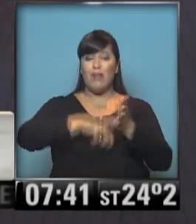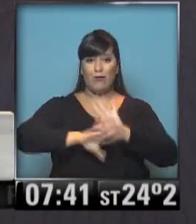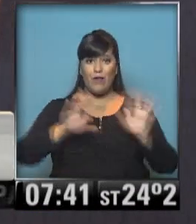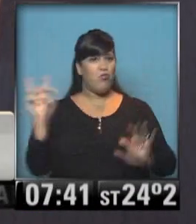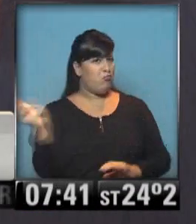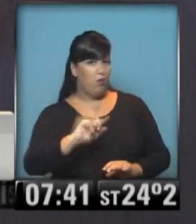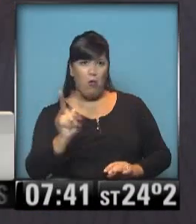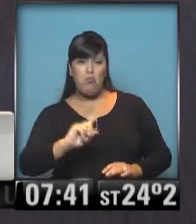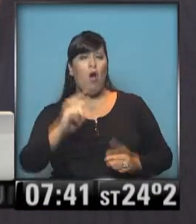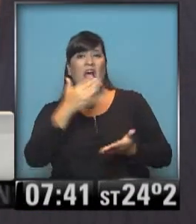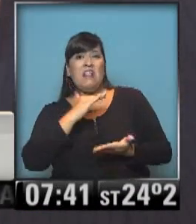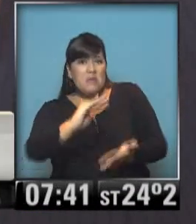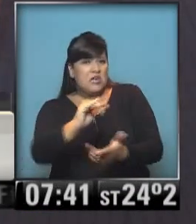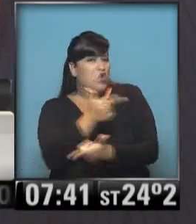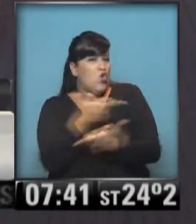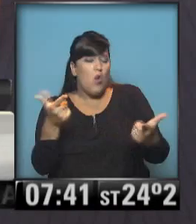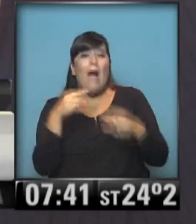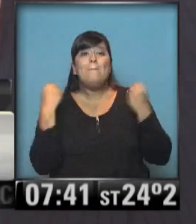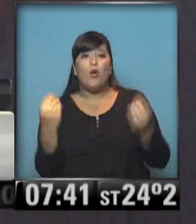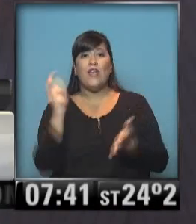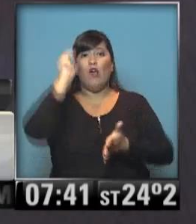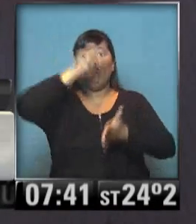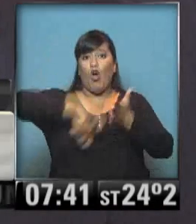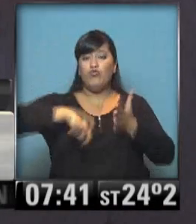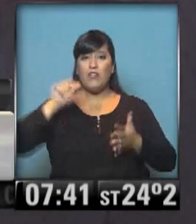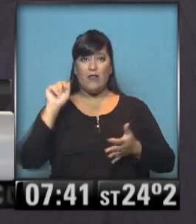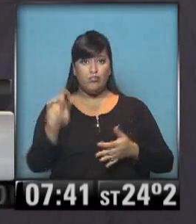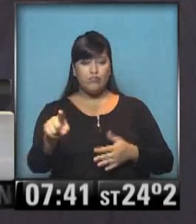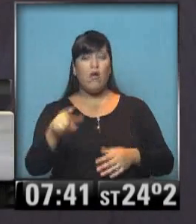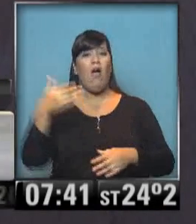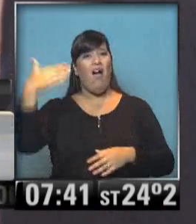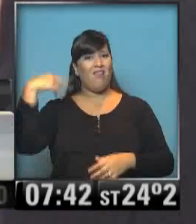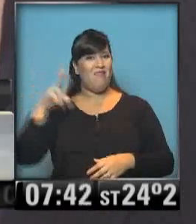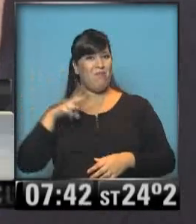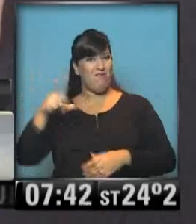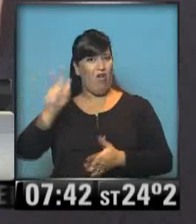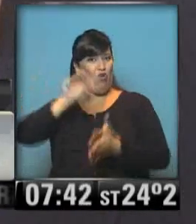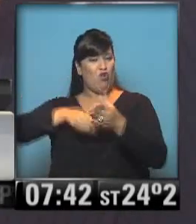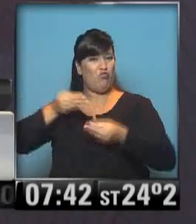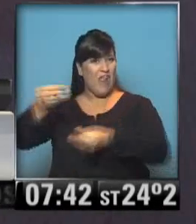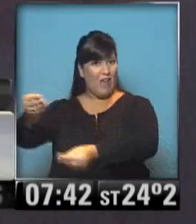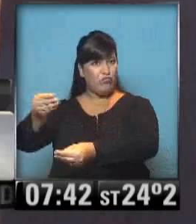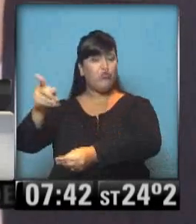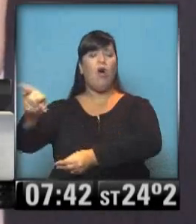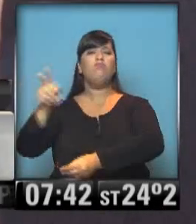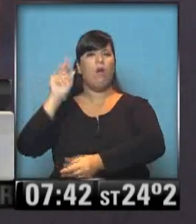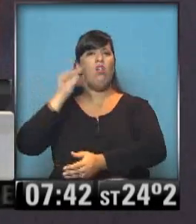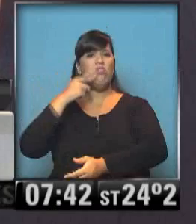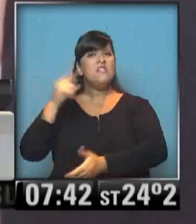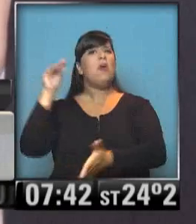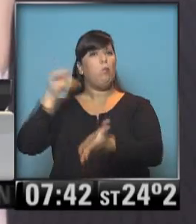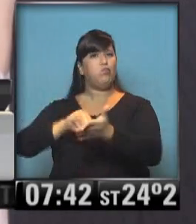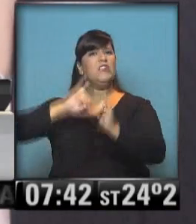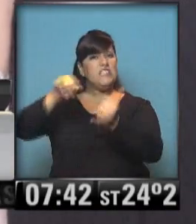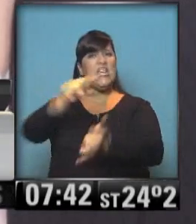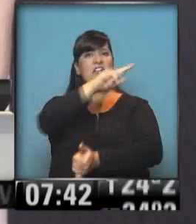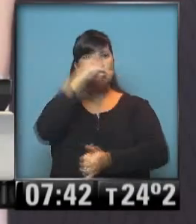hay ningún tipo de indemnización porque el contrato precisamente que le daba la operación a los privados digamos contemplaba la posibilidad que el